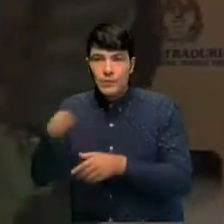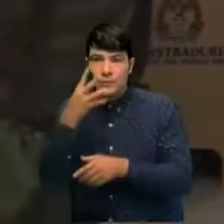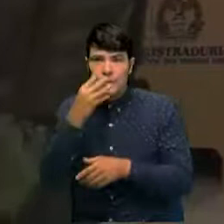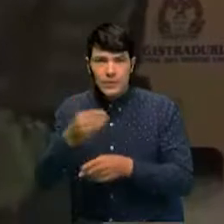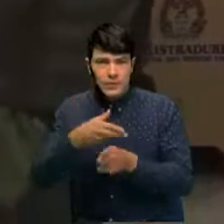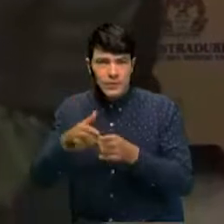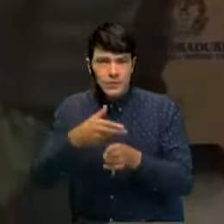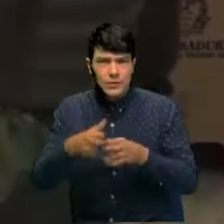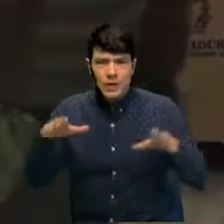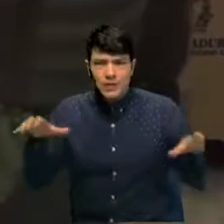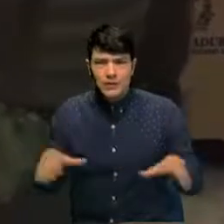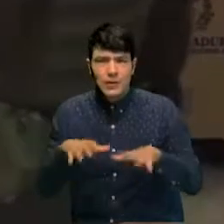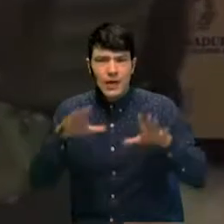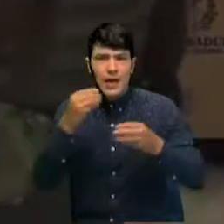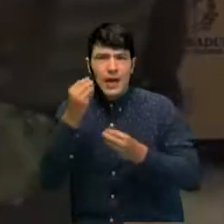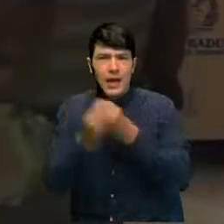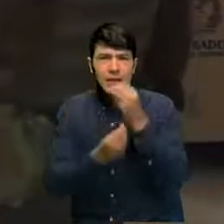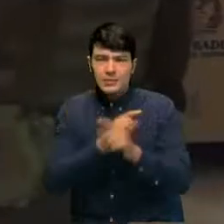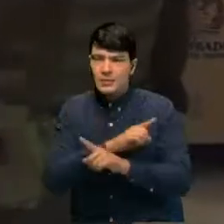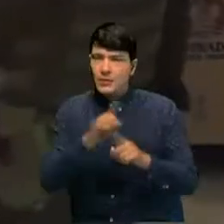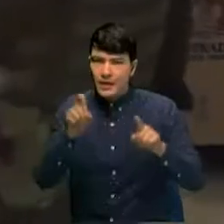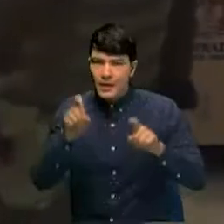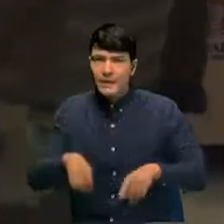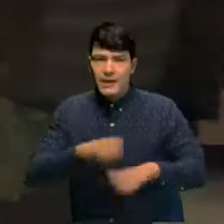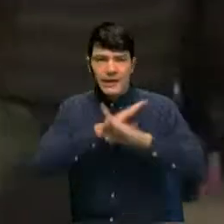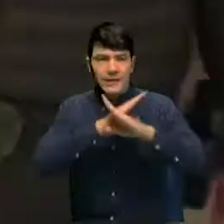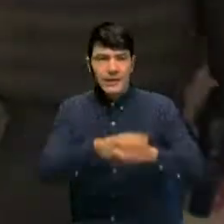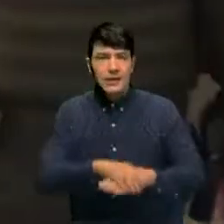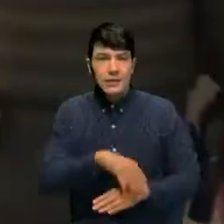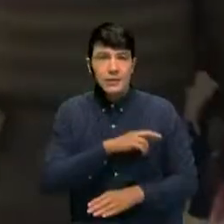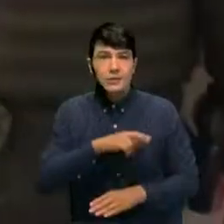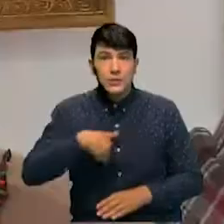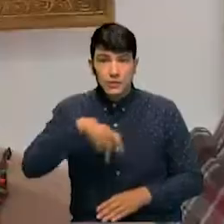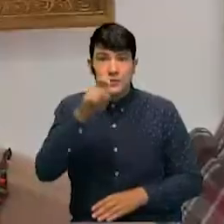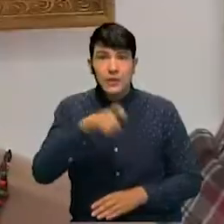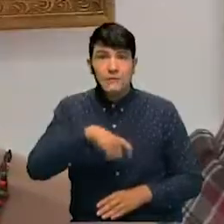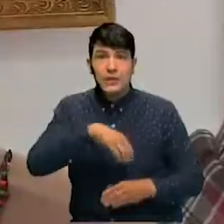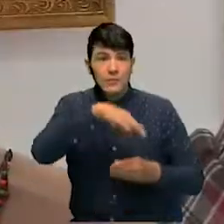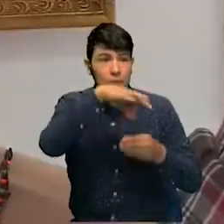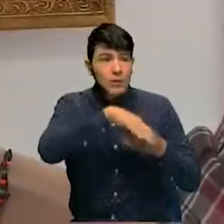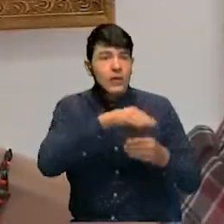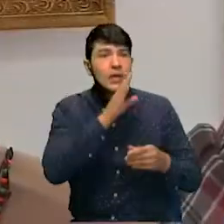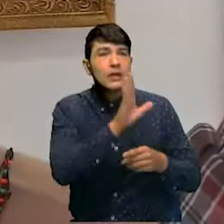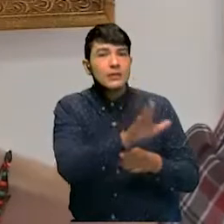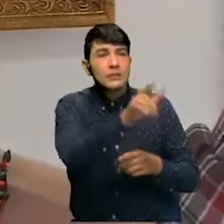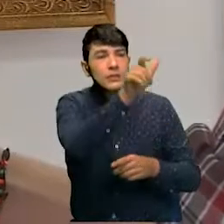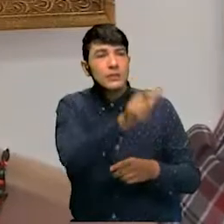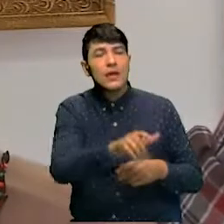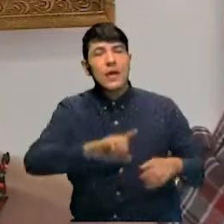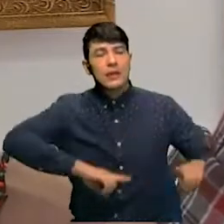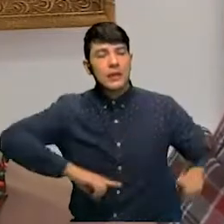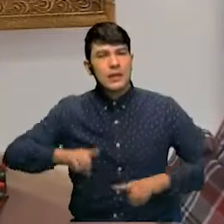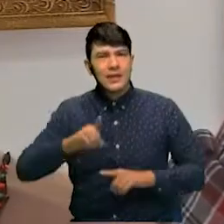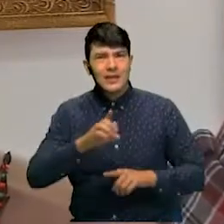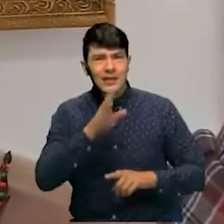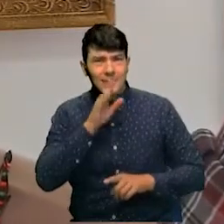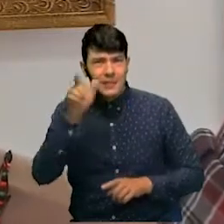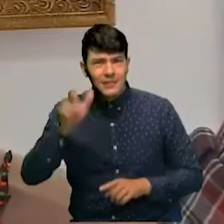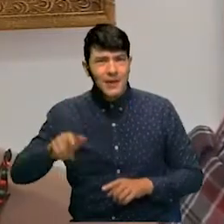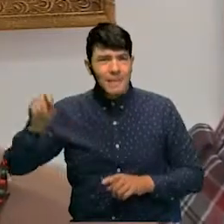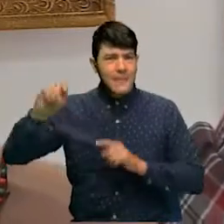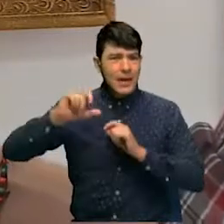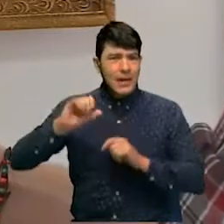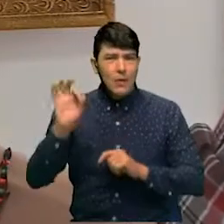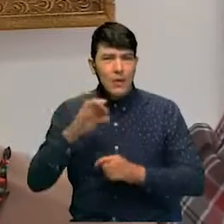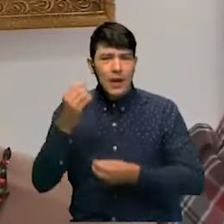realizarse. Tenemos que votar responsablemente por quien nos va a administrar, no por quien nos paga el voto, no por quien nos hace una